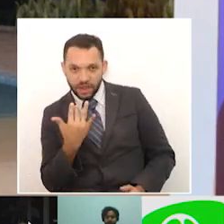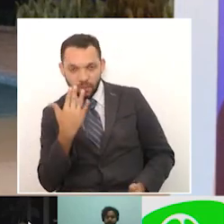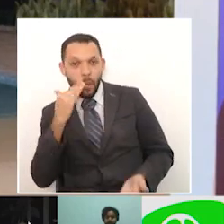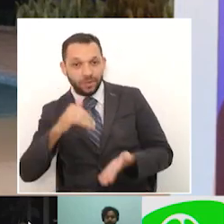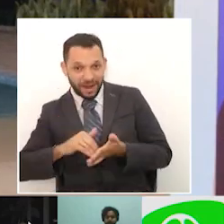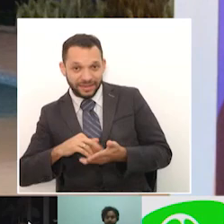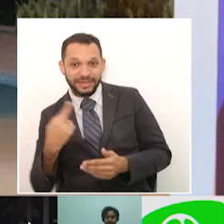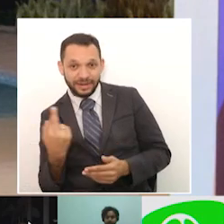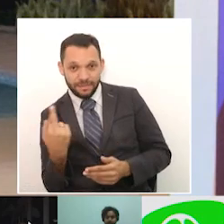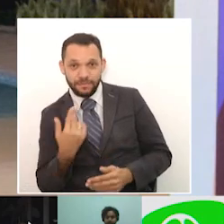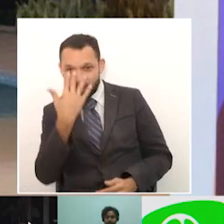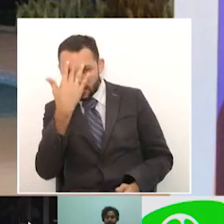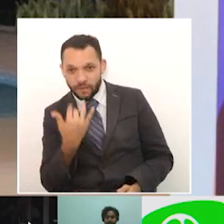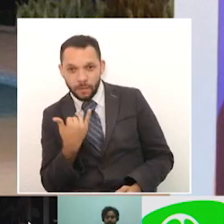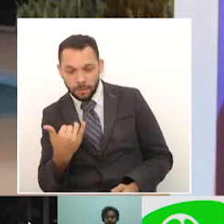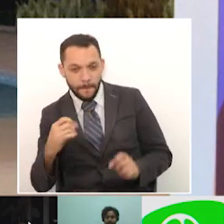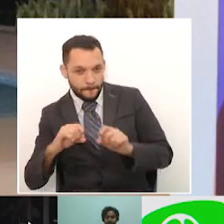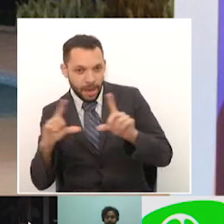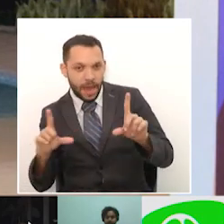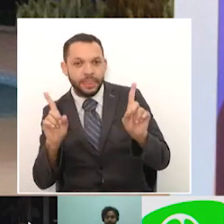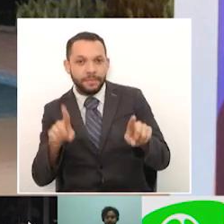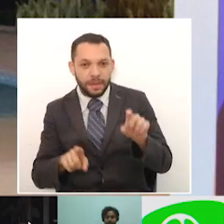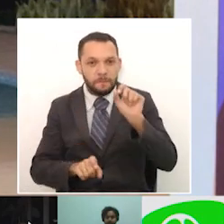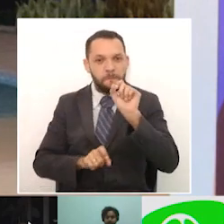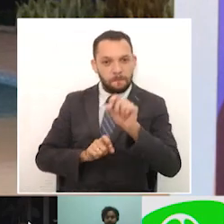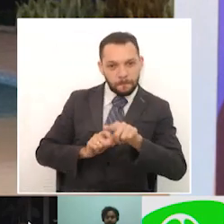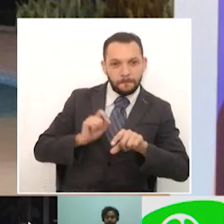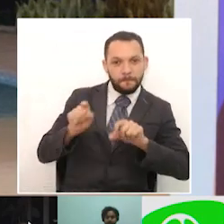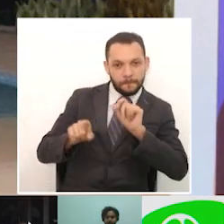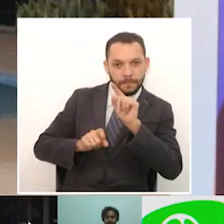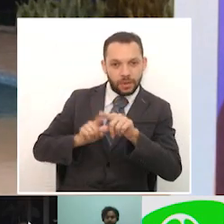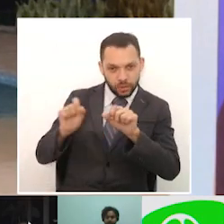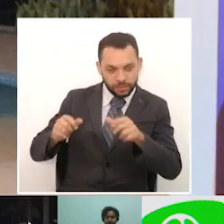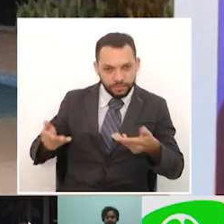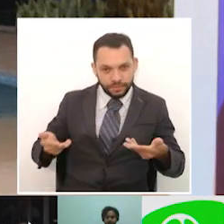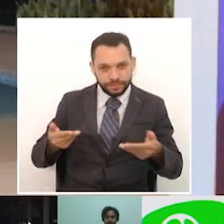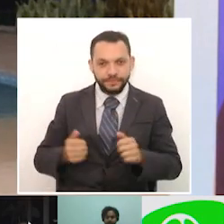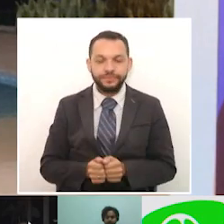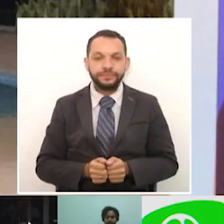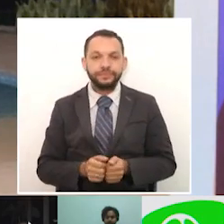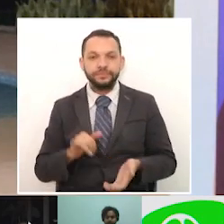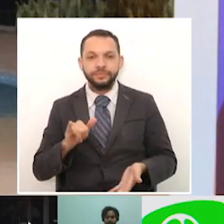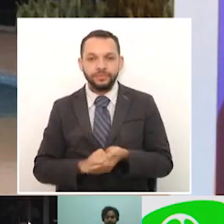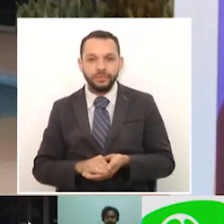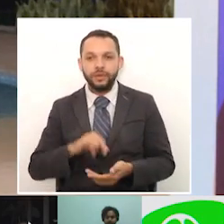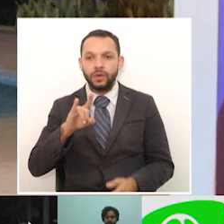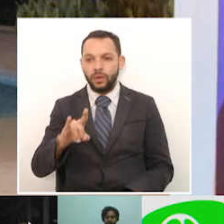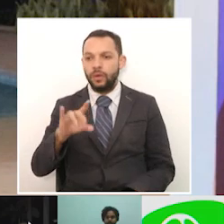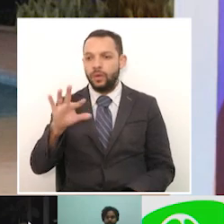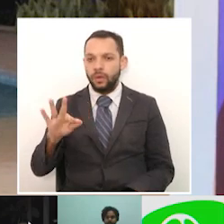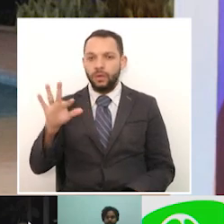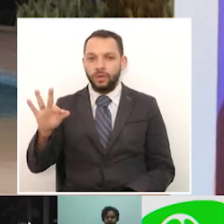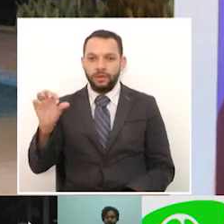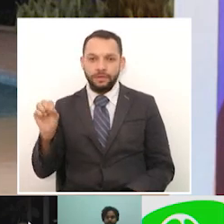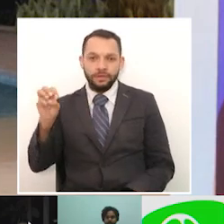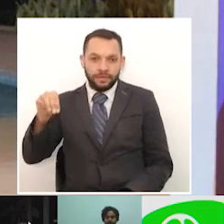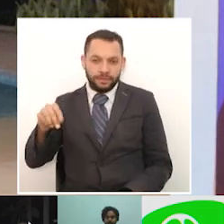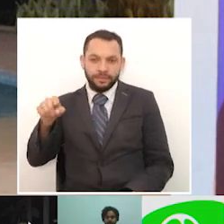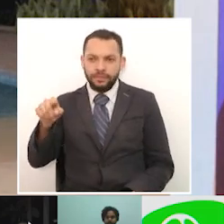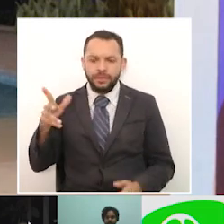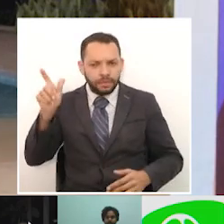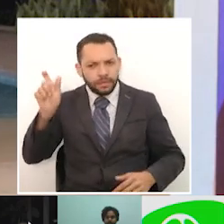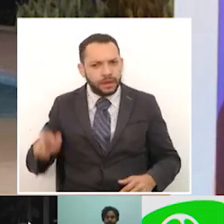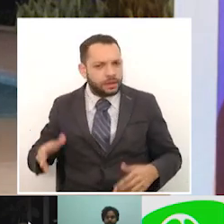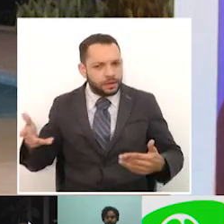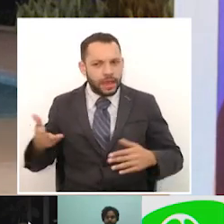ver. También nos pueden compartir todos sus mensajes y preguntas a través de este medio. Estamos con Uttam en India en este momento y yo quiero preguntarle que